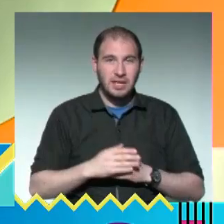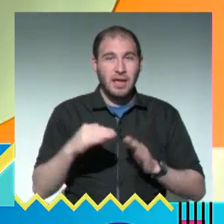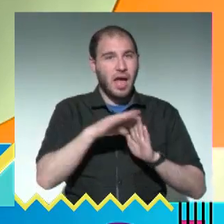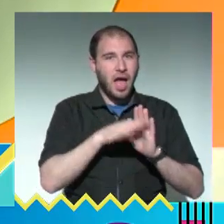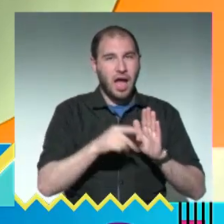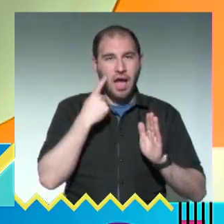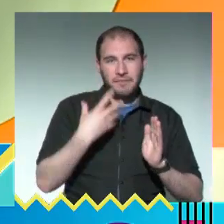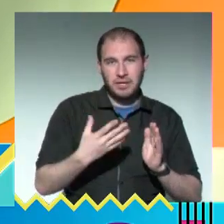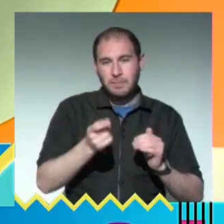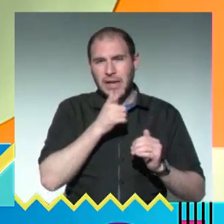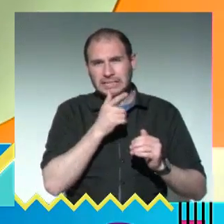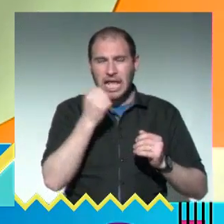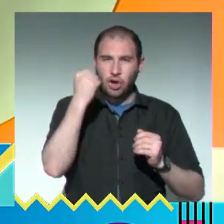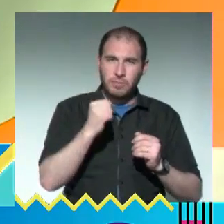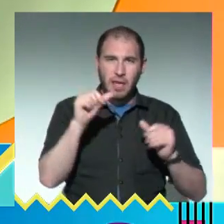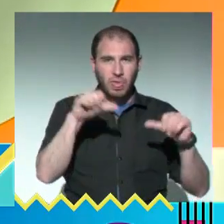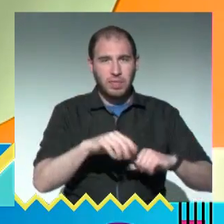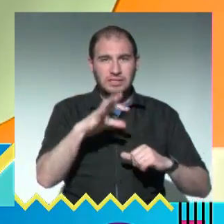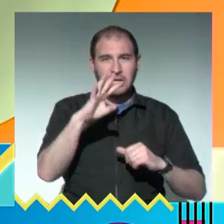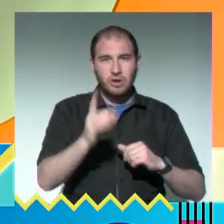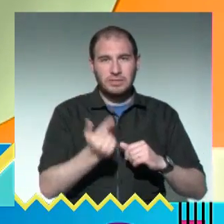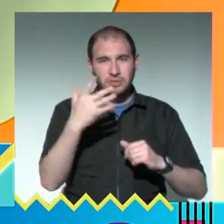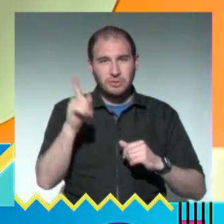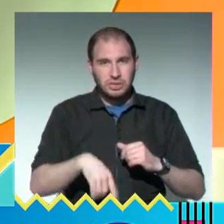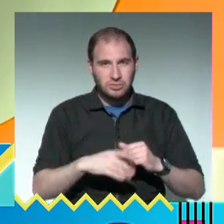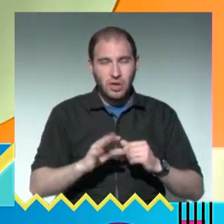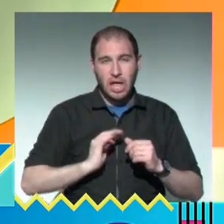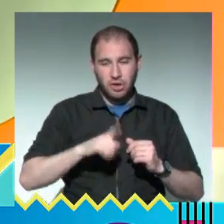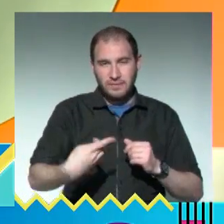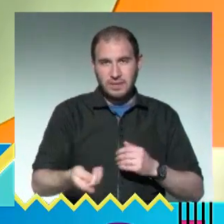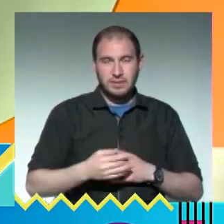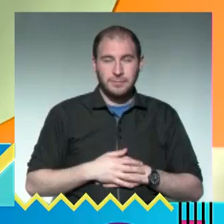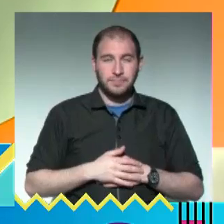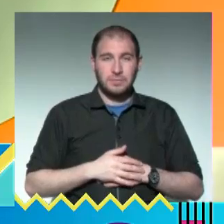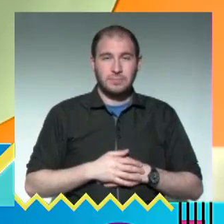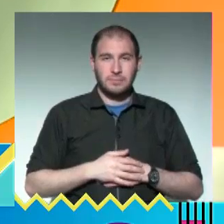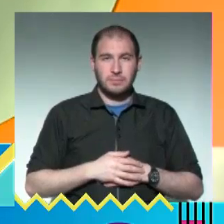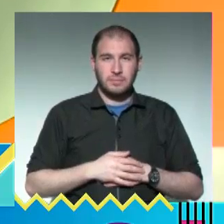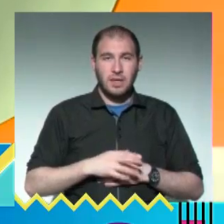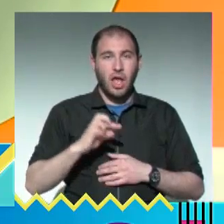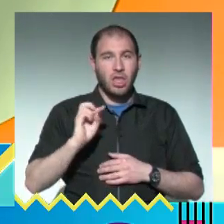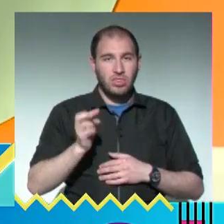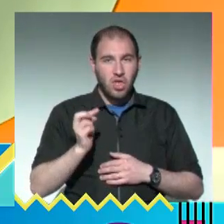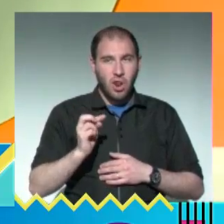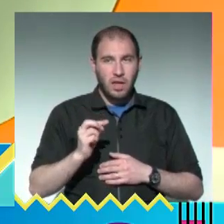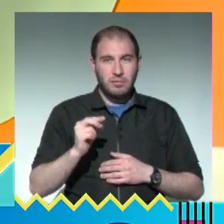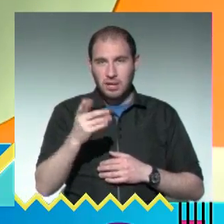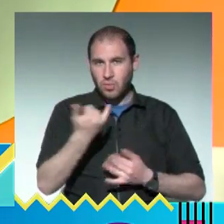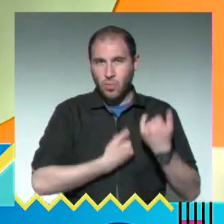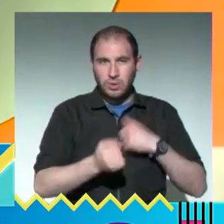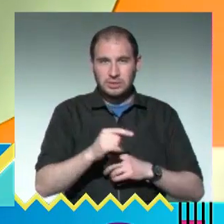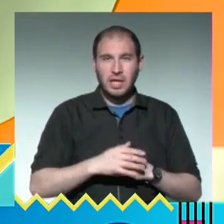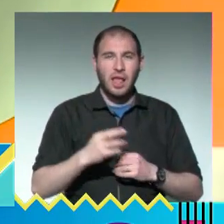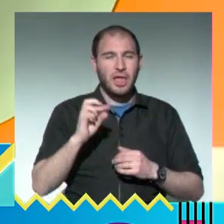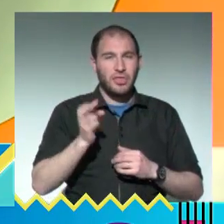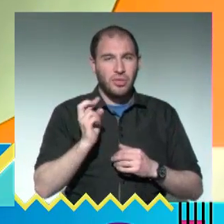decir, bueno, creemos que la economía va a caer 0,5% el año próximo, creemos que el dólar, muy bien lo explicó Juan, ¿no? Creemos